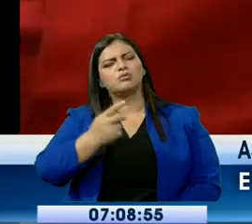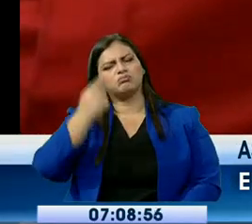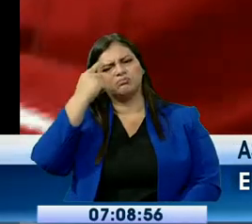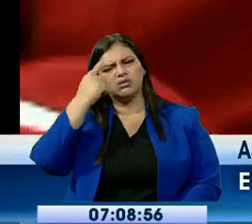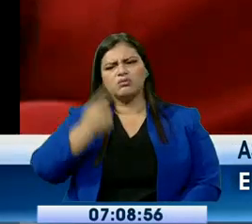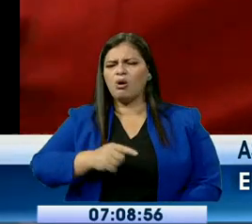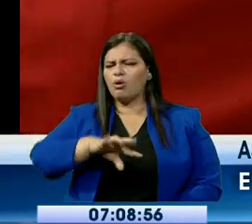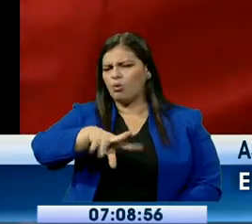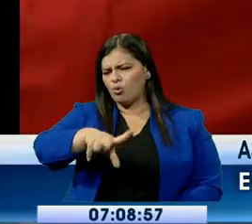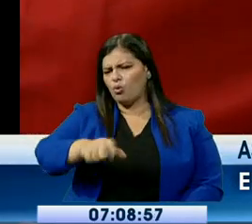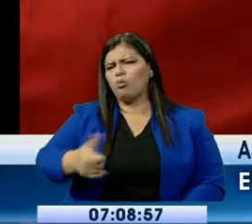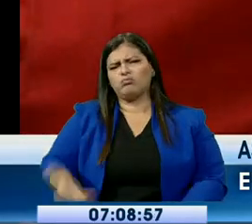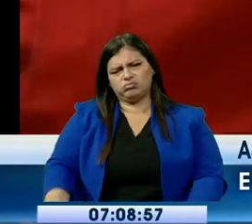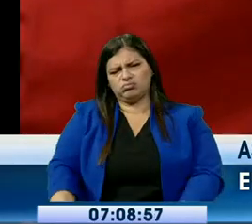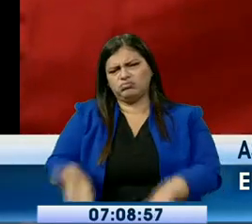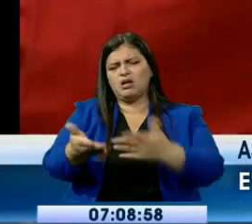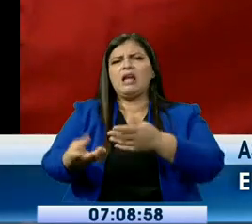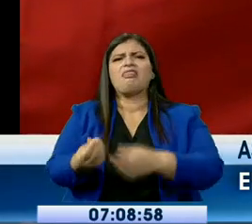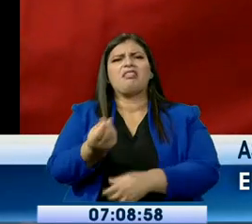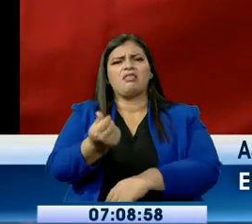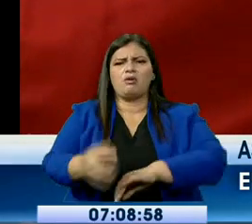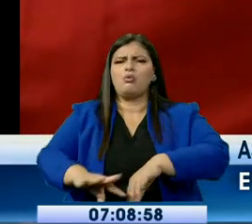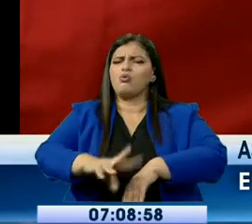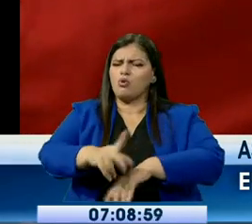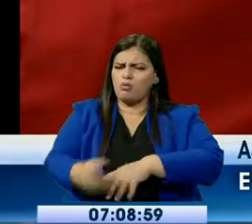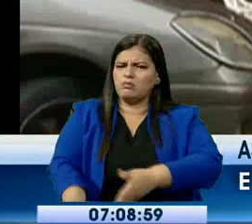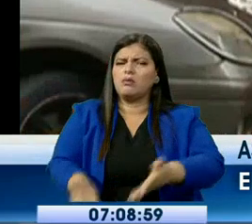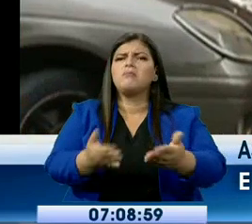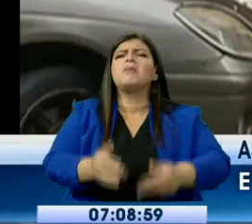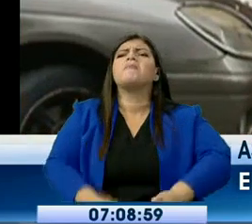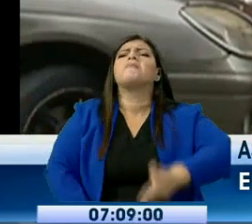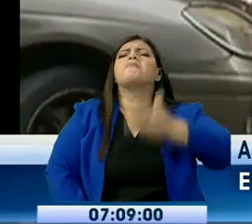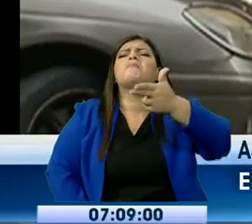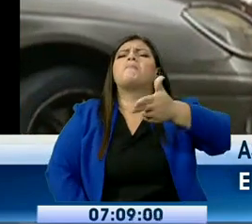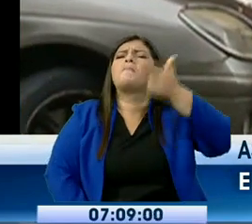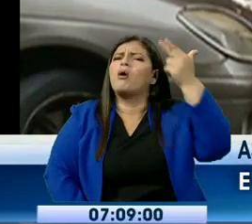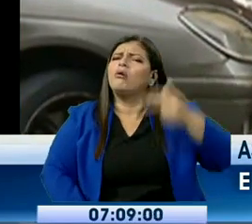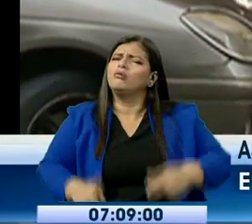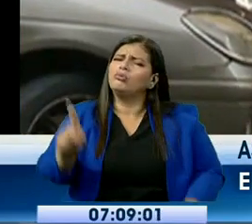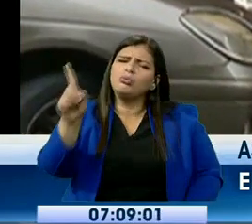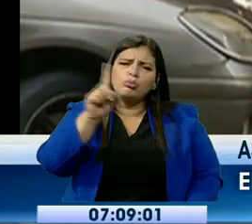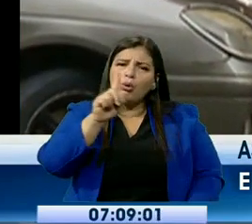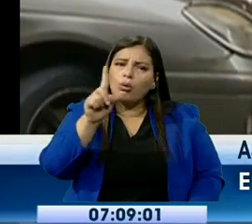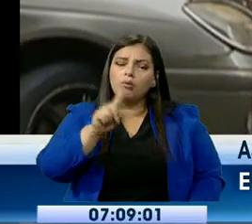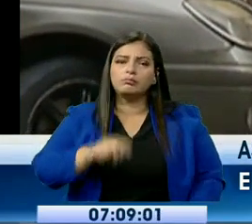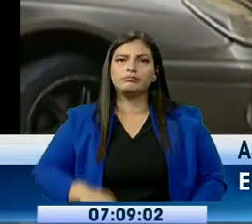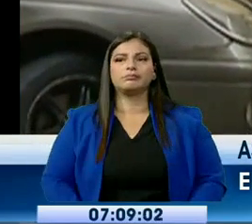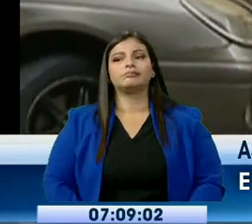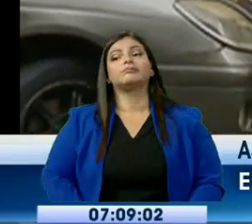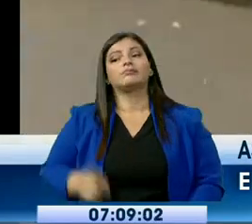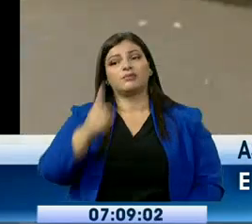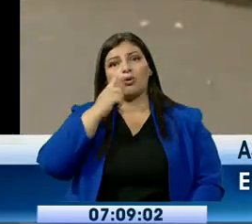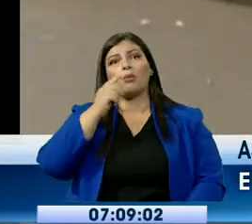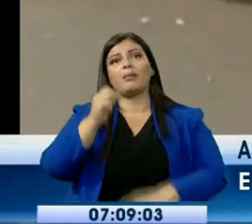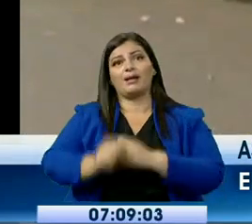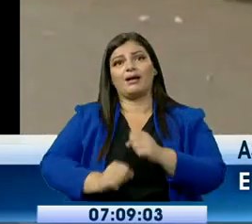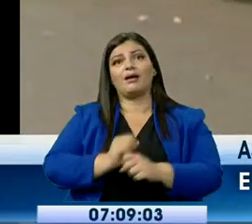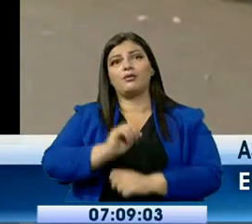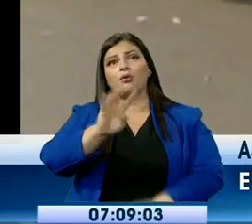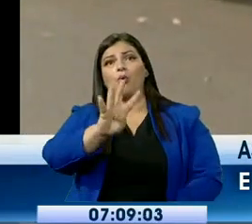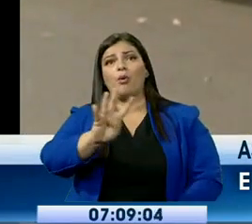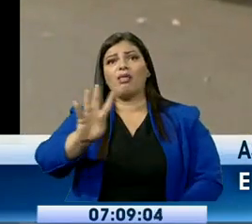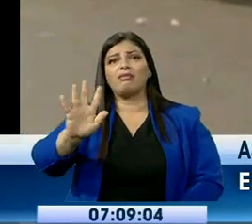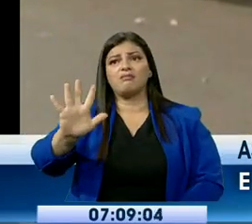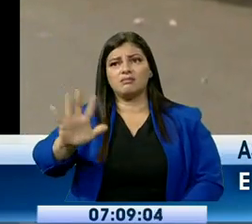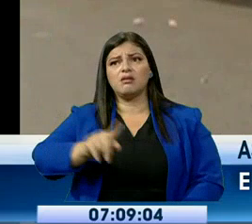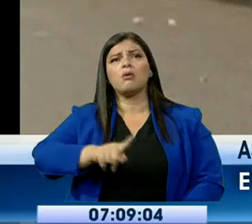no desgraciarse la vida de una persona. Tenía 45 años y era un reconocido comerciante y propietario de esa